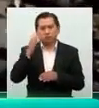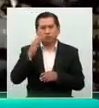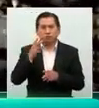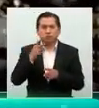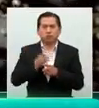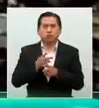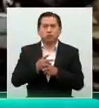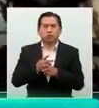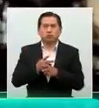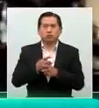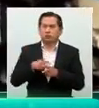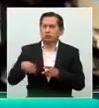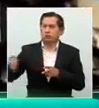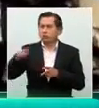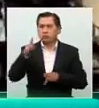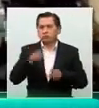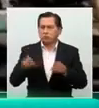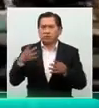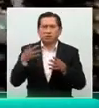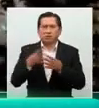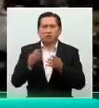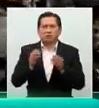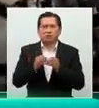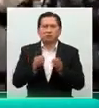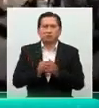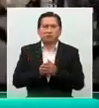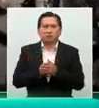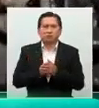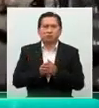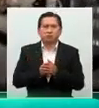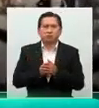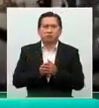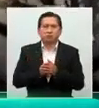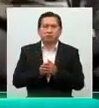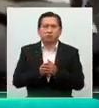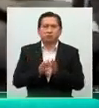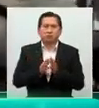resto de la población privada de libertad, y